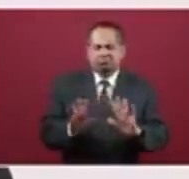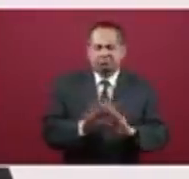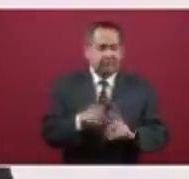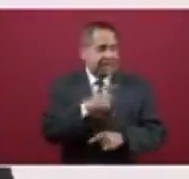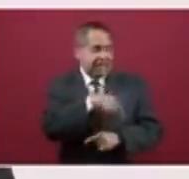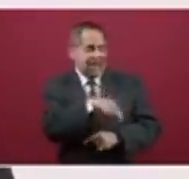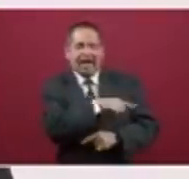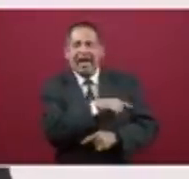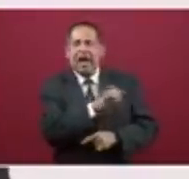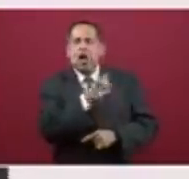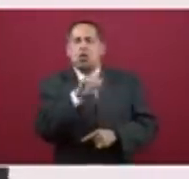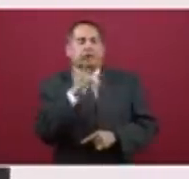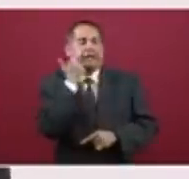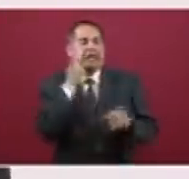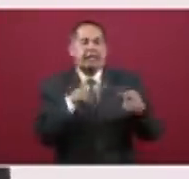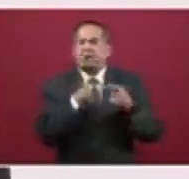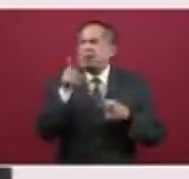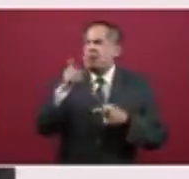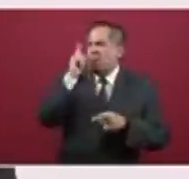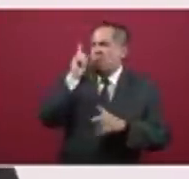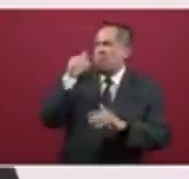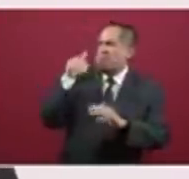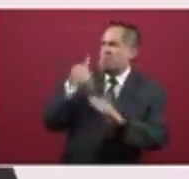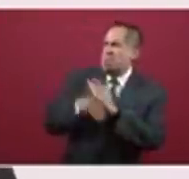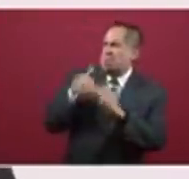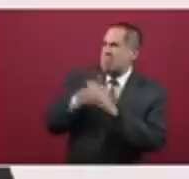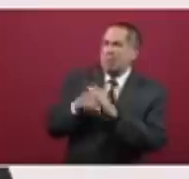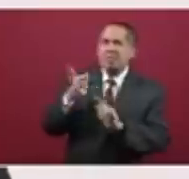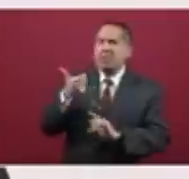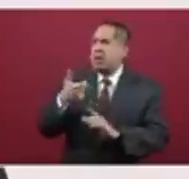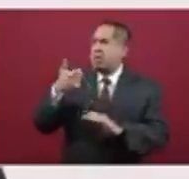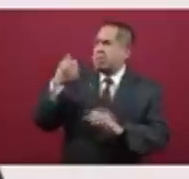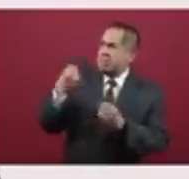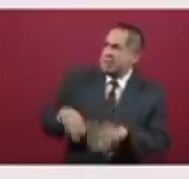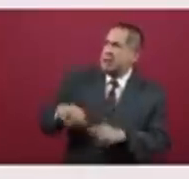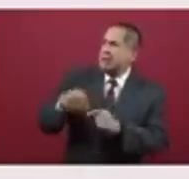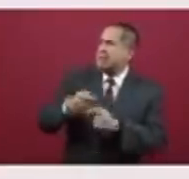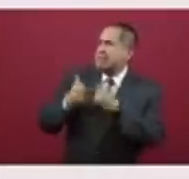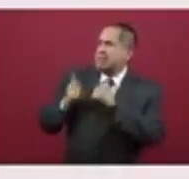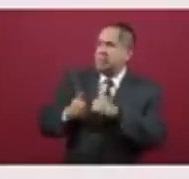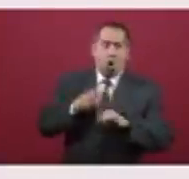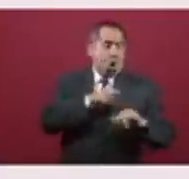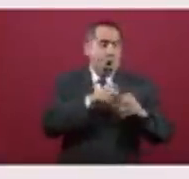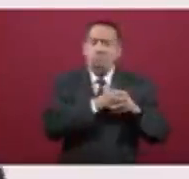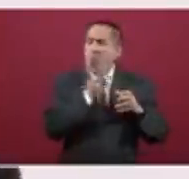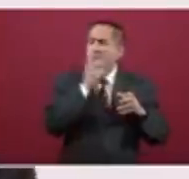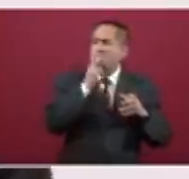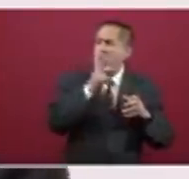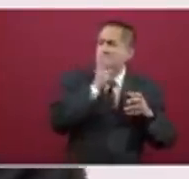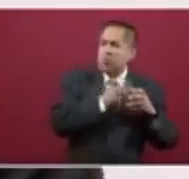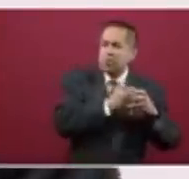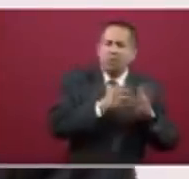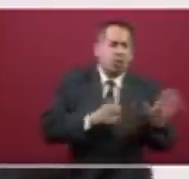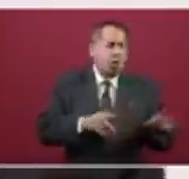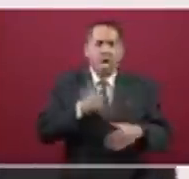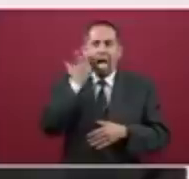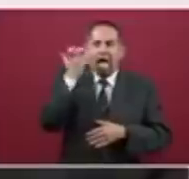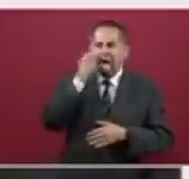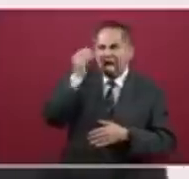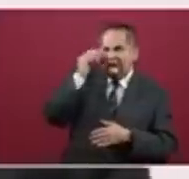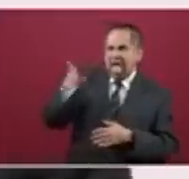adversarios conservadores o como pronostican con mala fe